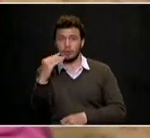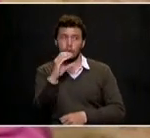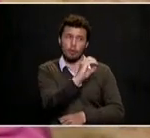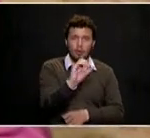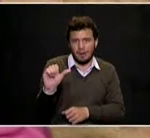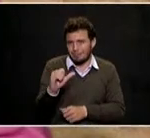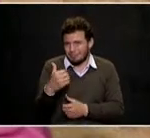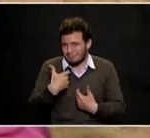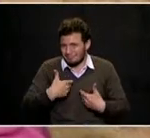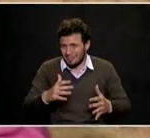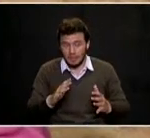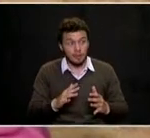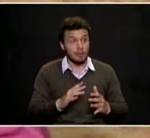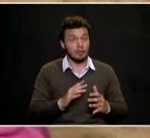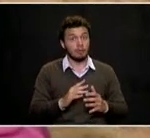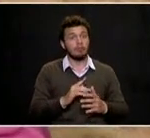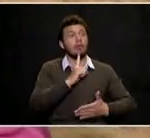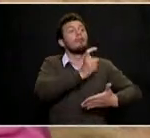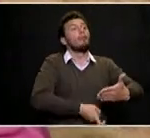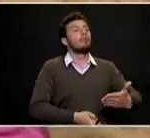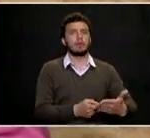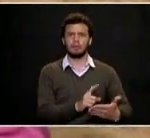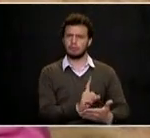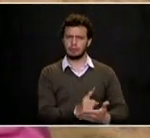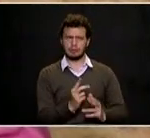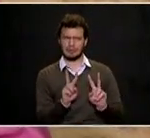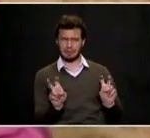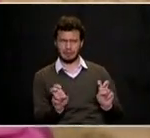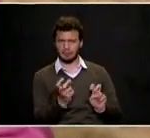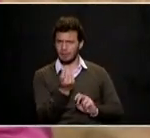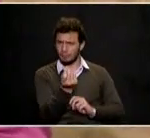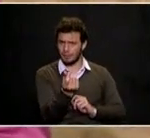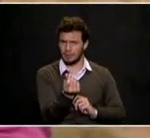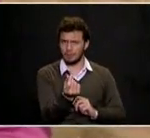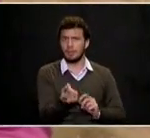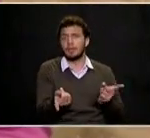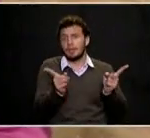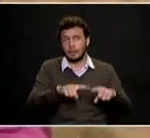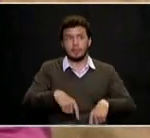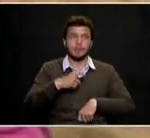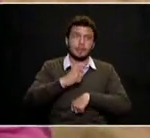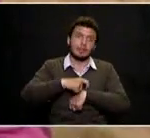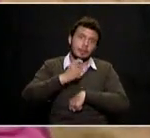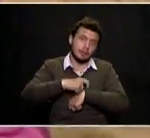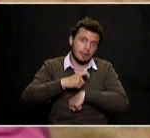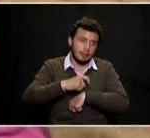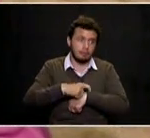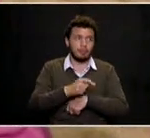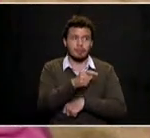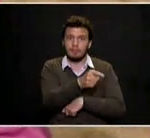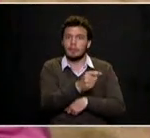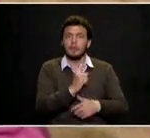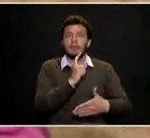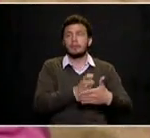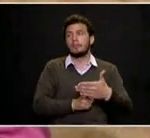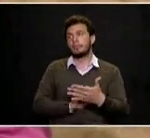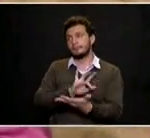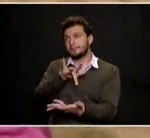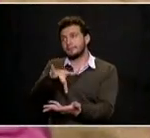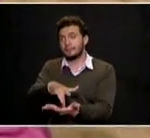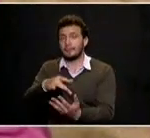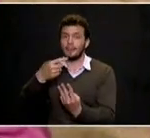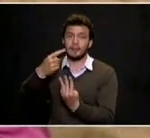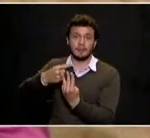implica el tema del dinero sino implica también el tiempo que tiene que dedicar esa persona para ir al tránsito